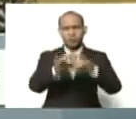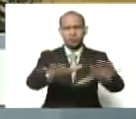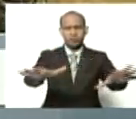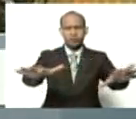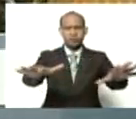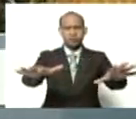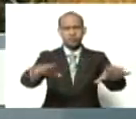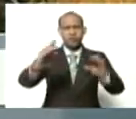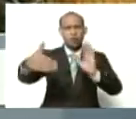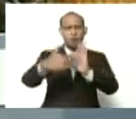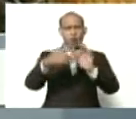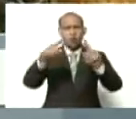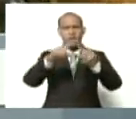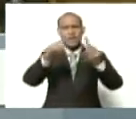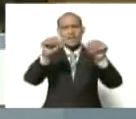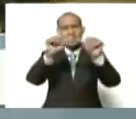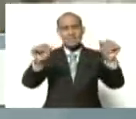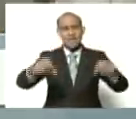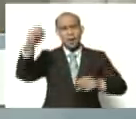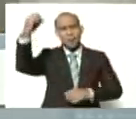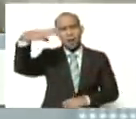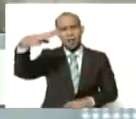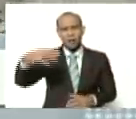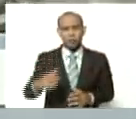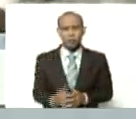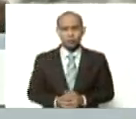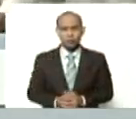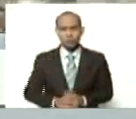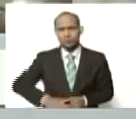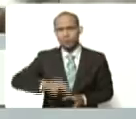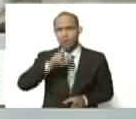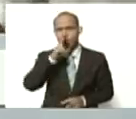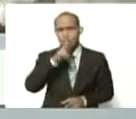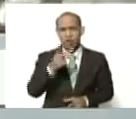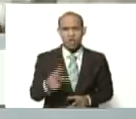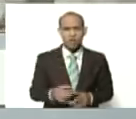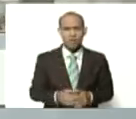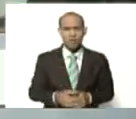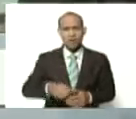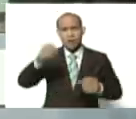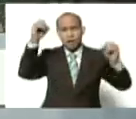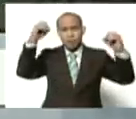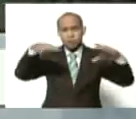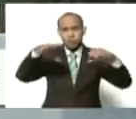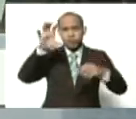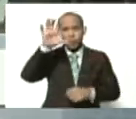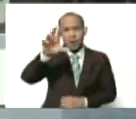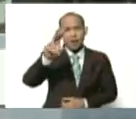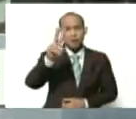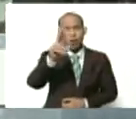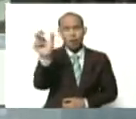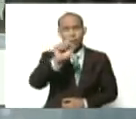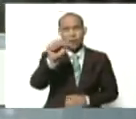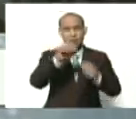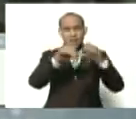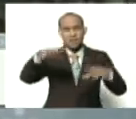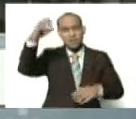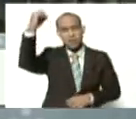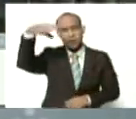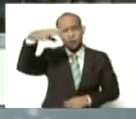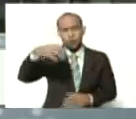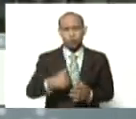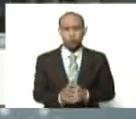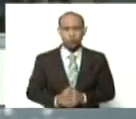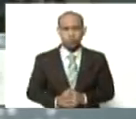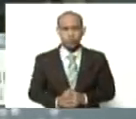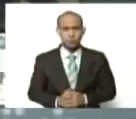cibernético brutal, brutal, que dejó sin luz al país casi 2 meses, por intervalos,